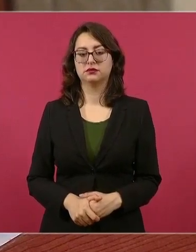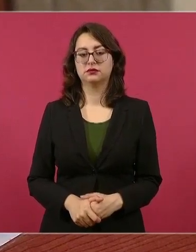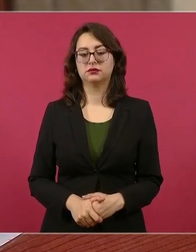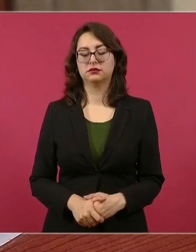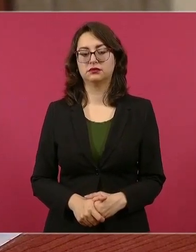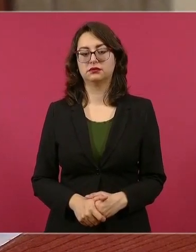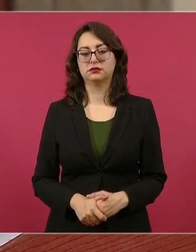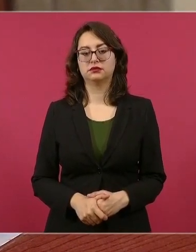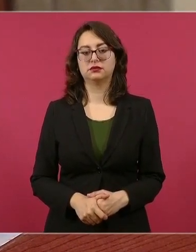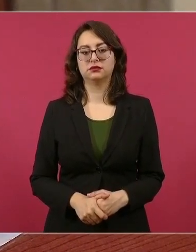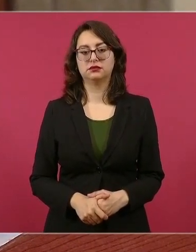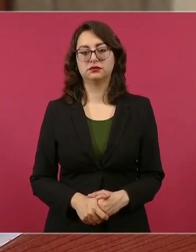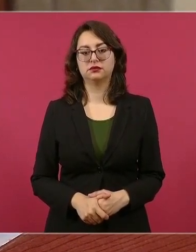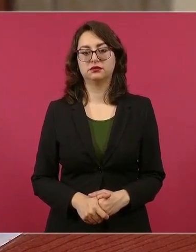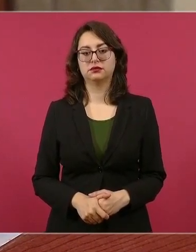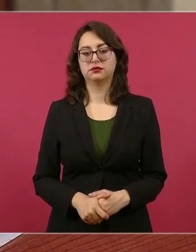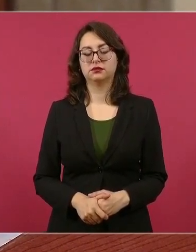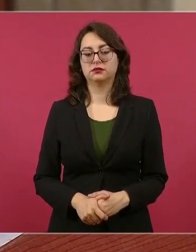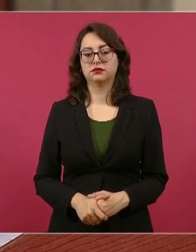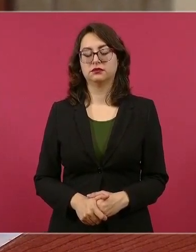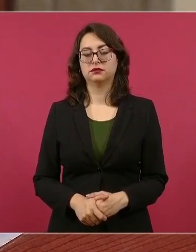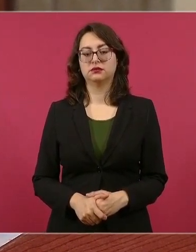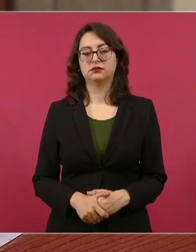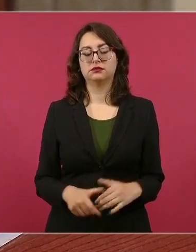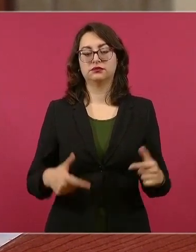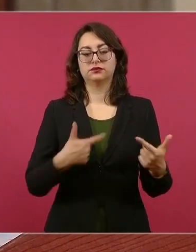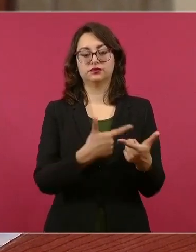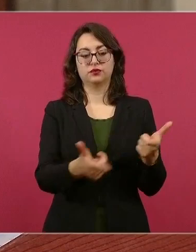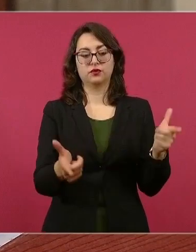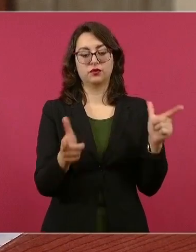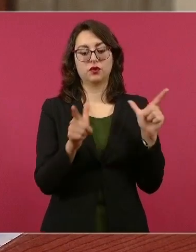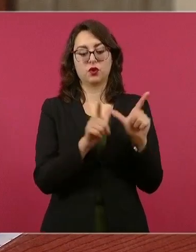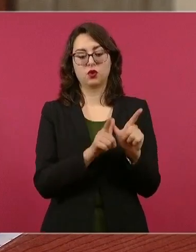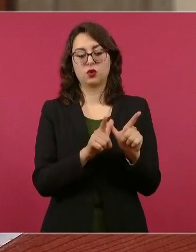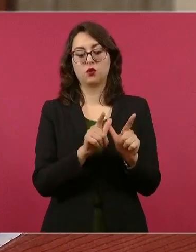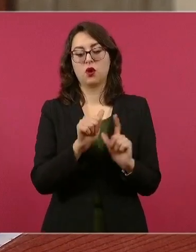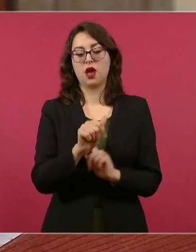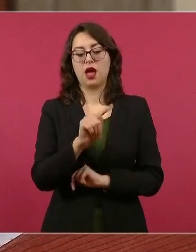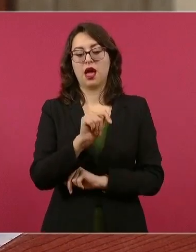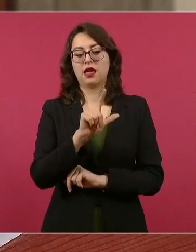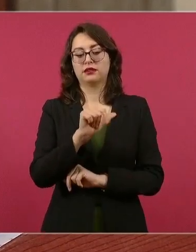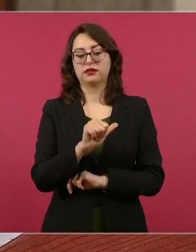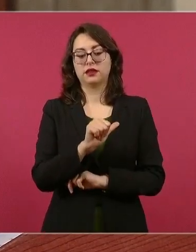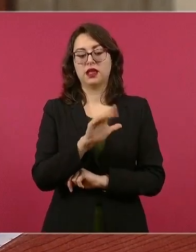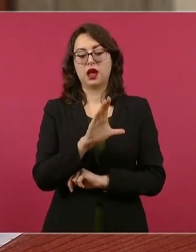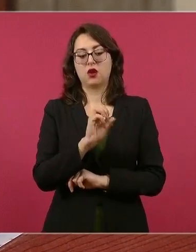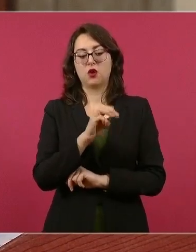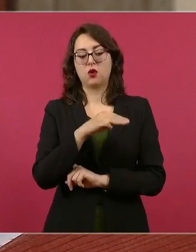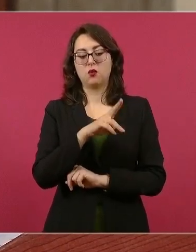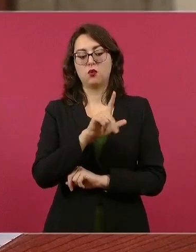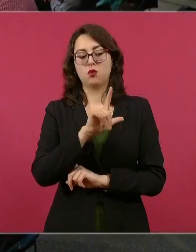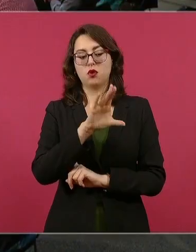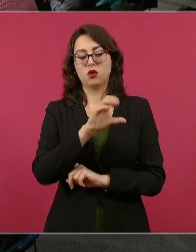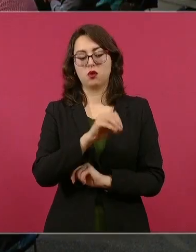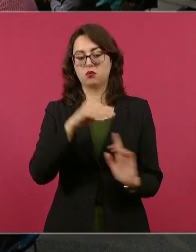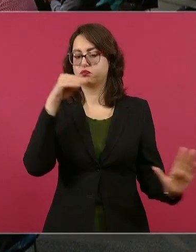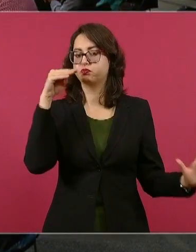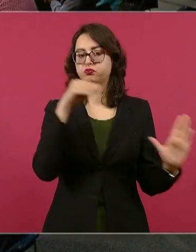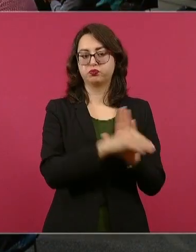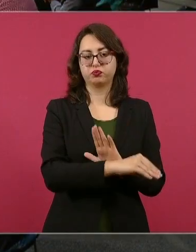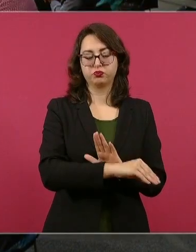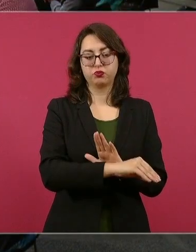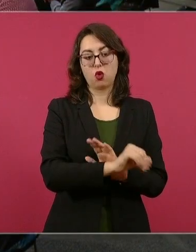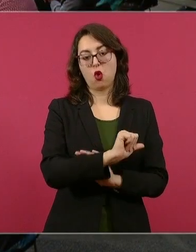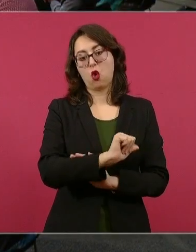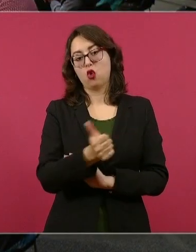Atlacomulco, pero gana el grupo Texcoco. Una mafia del poder es sustituida por otra.